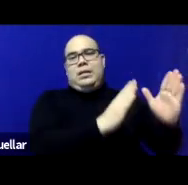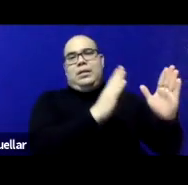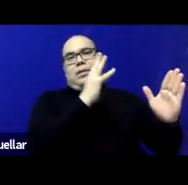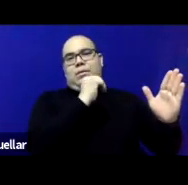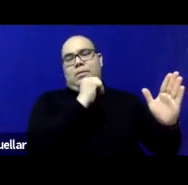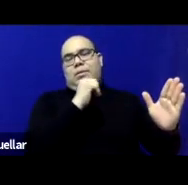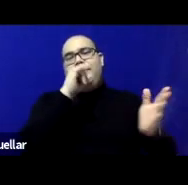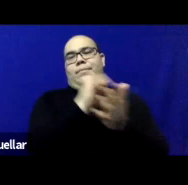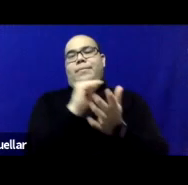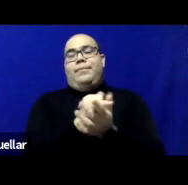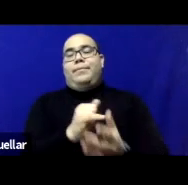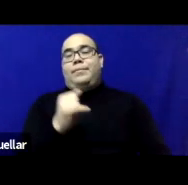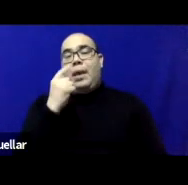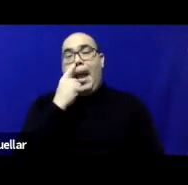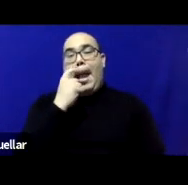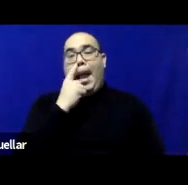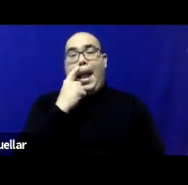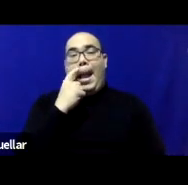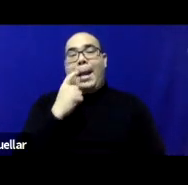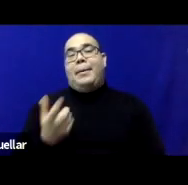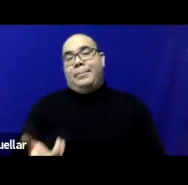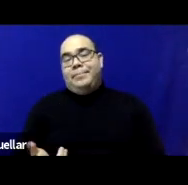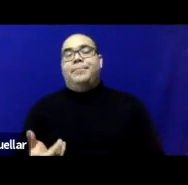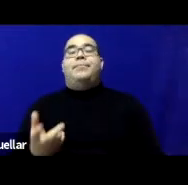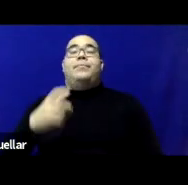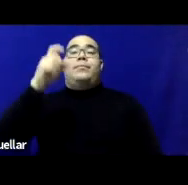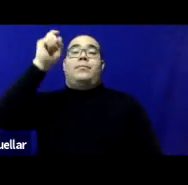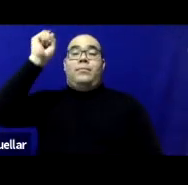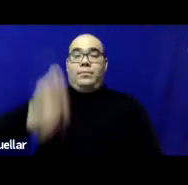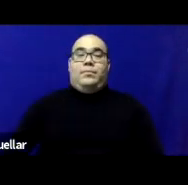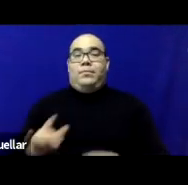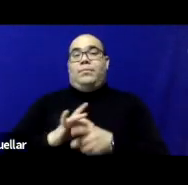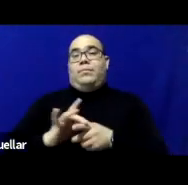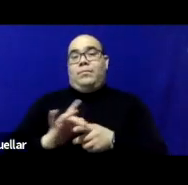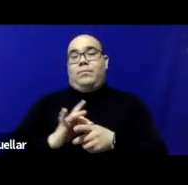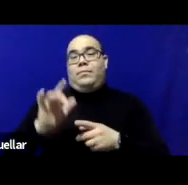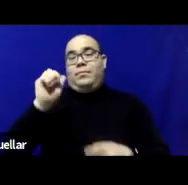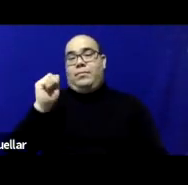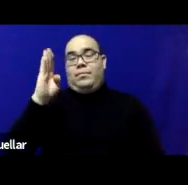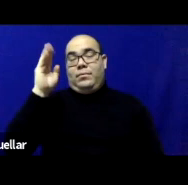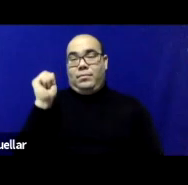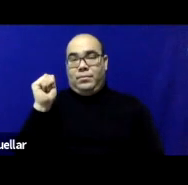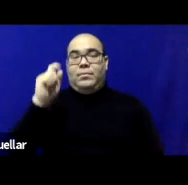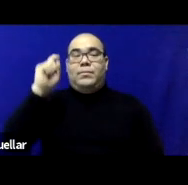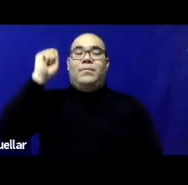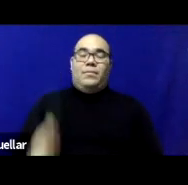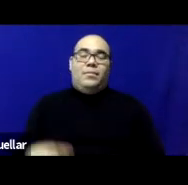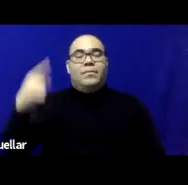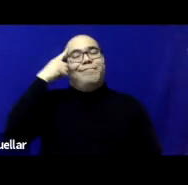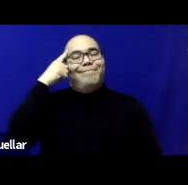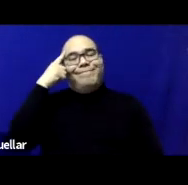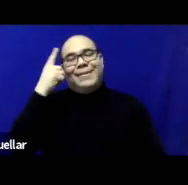Mira, hay una cosa bien importante y es que cuando nosotros aplicamos ABA, sabemos que tenemos que trabajar con familia. Y nuestro